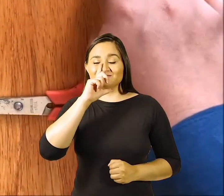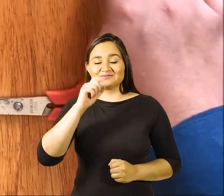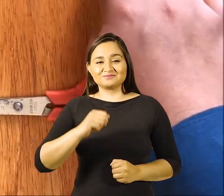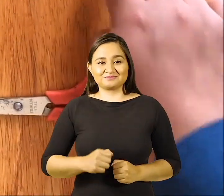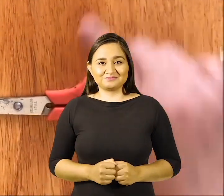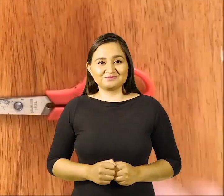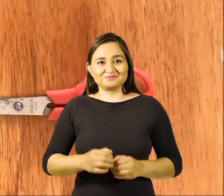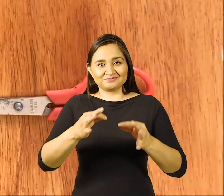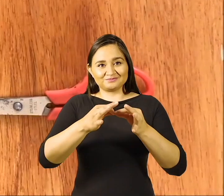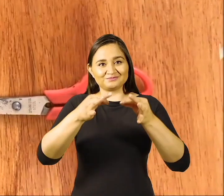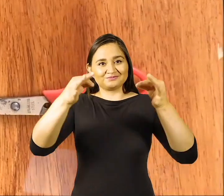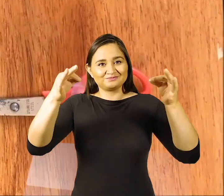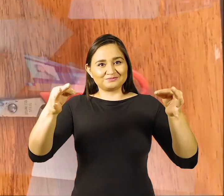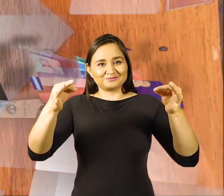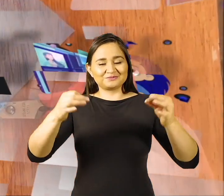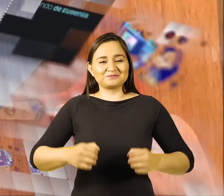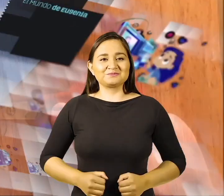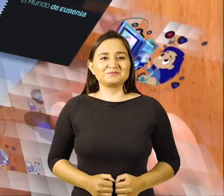y una regla.